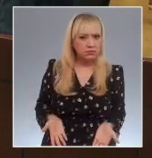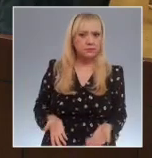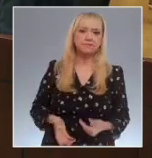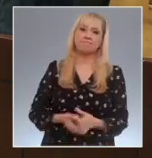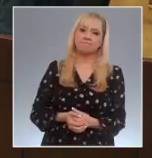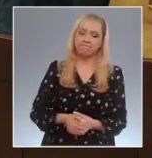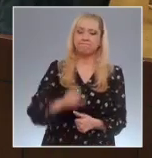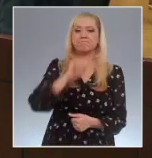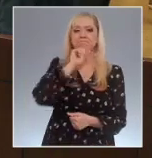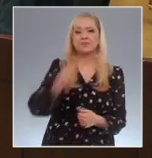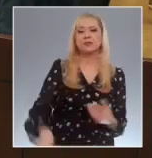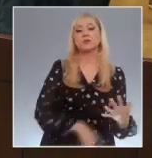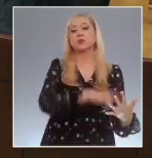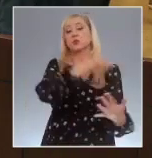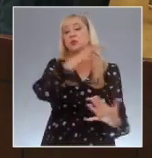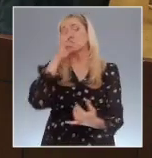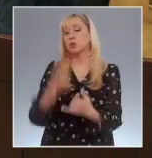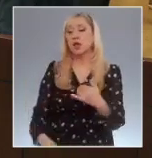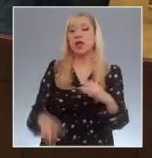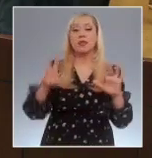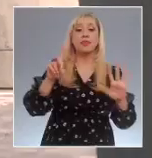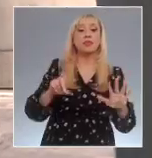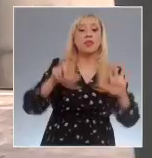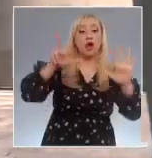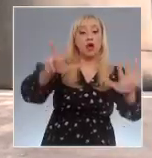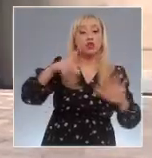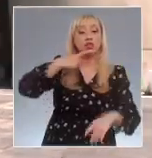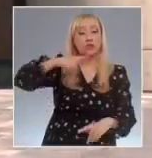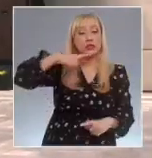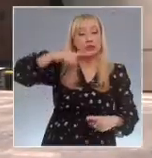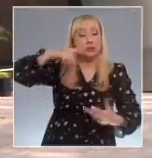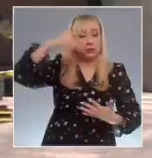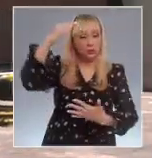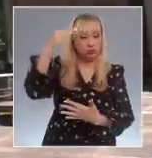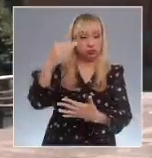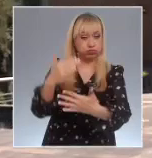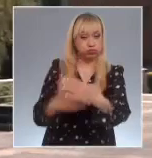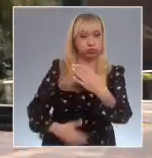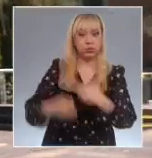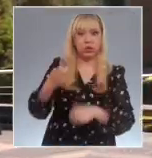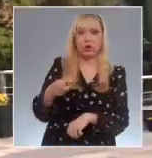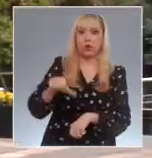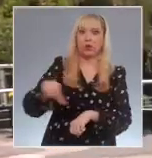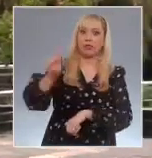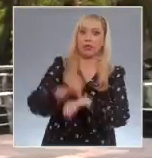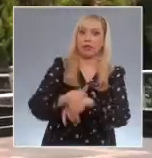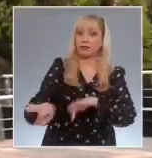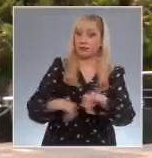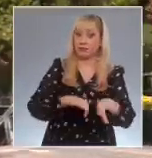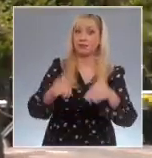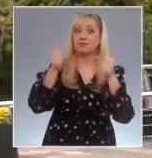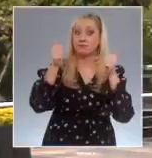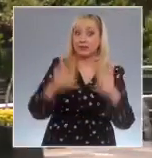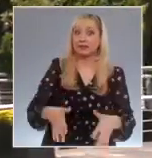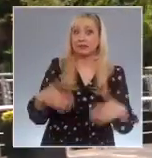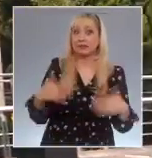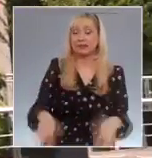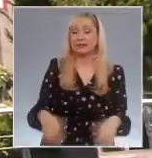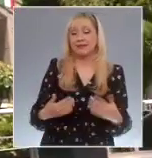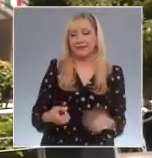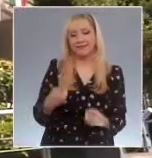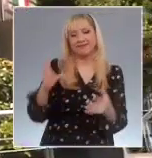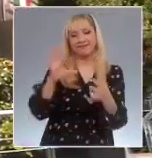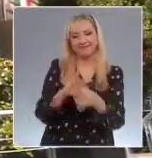resolvió 38 medios de impugnación. Para el canal del Poder Judicial de la Federación, con información de Lorena